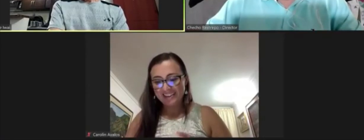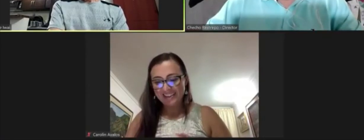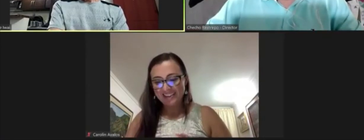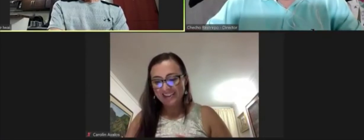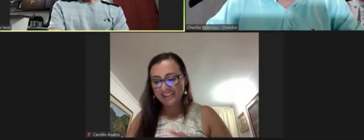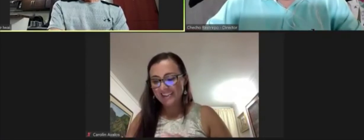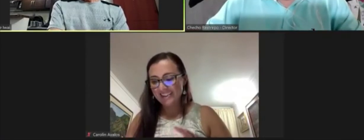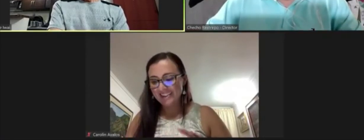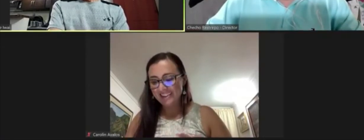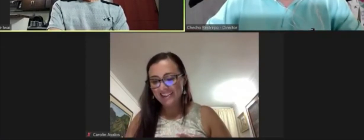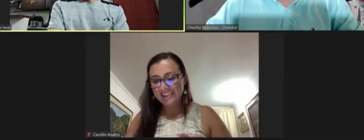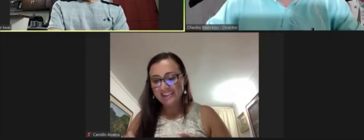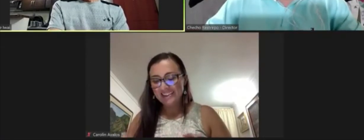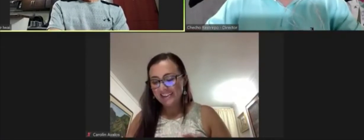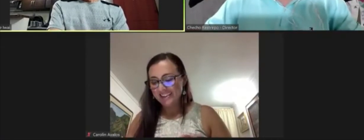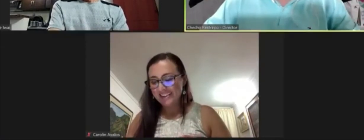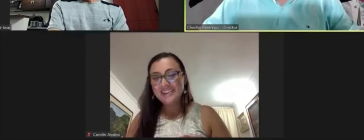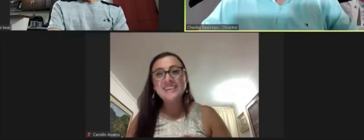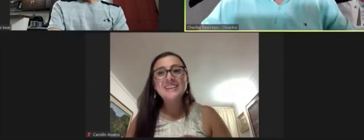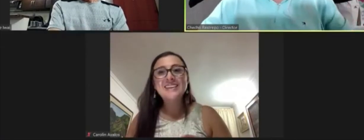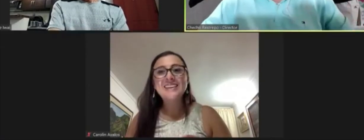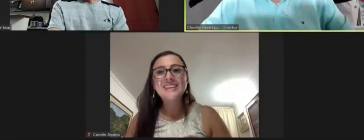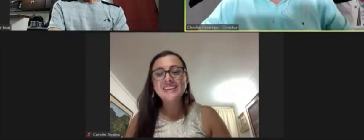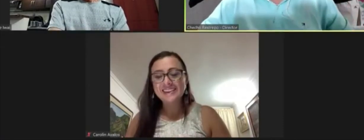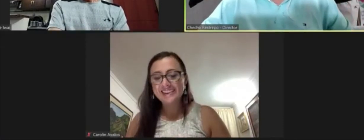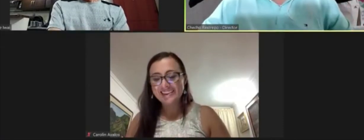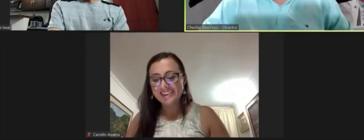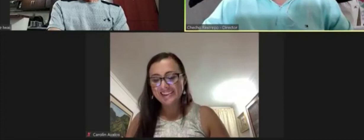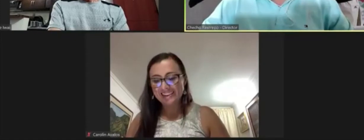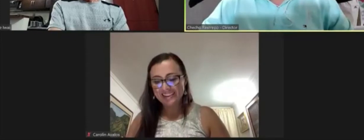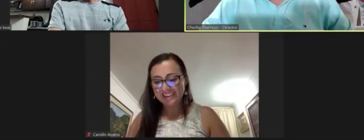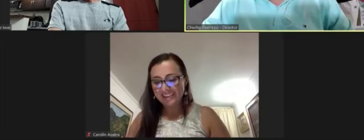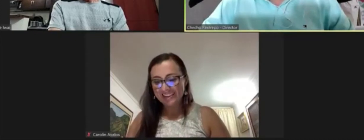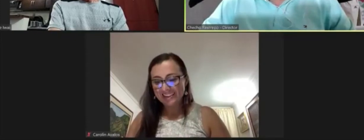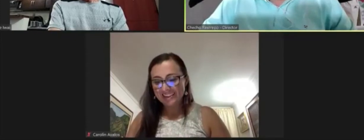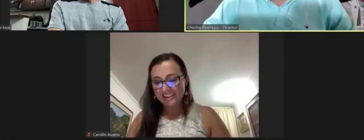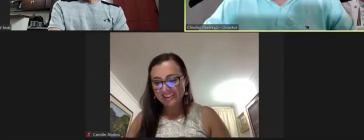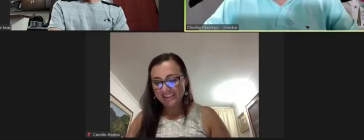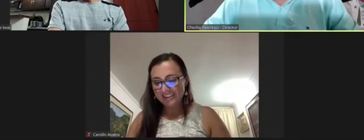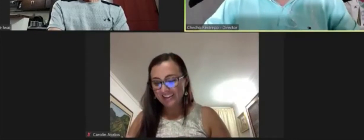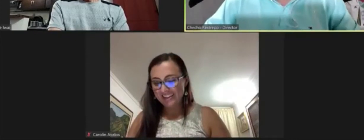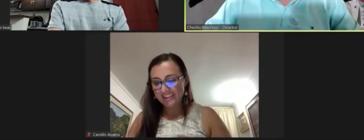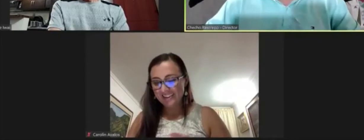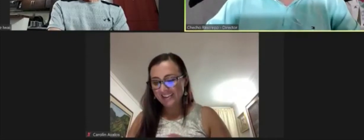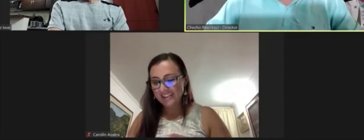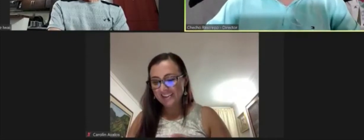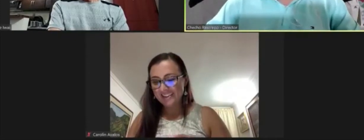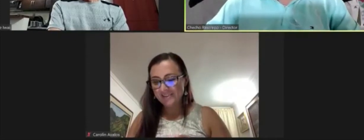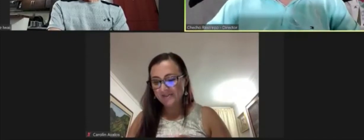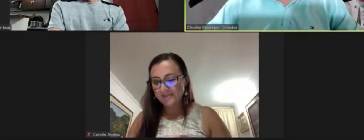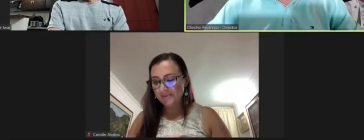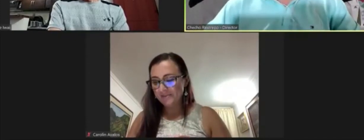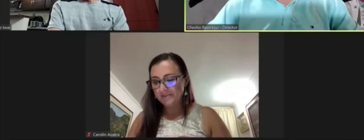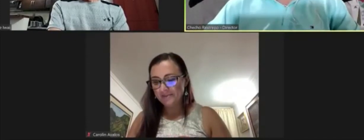ustedes? Muy, muy, muy, muy, muy bien, profe. Felices de tenerlo acá. Usted es